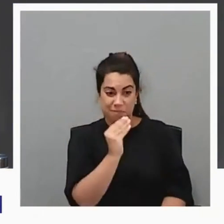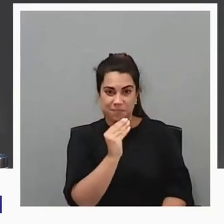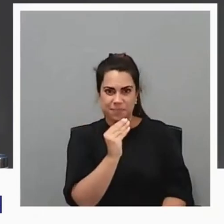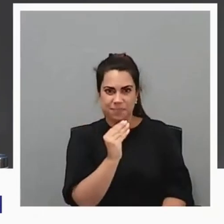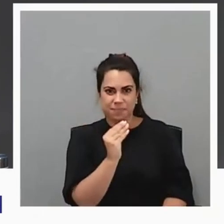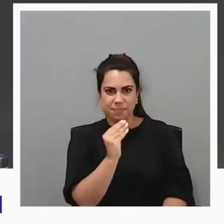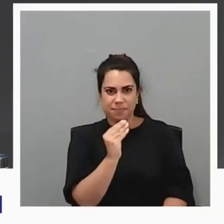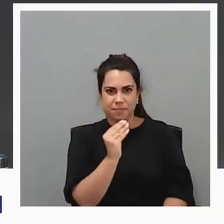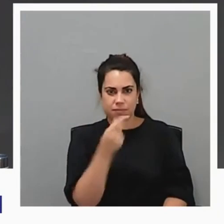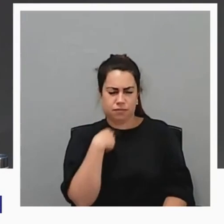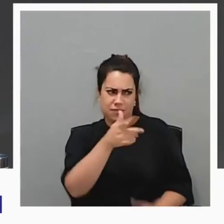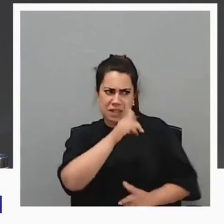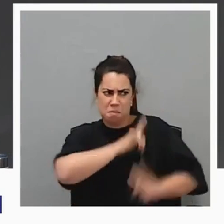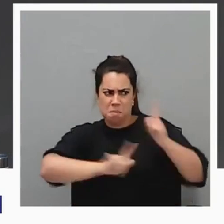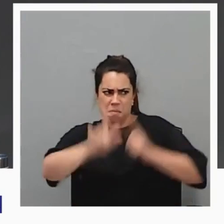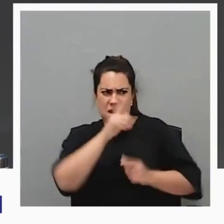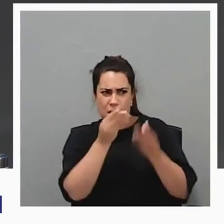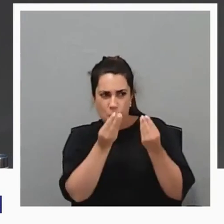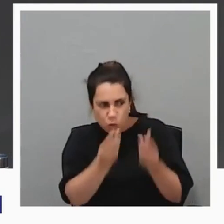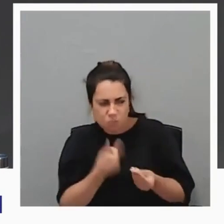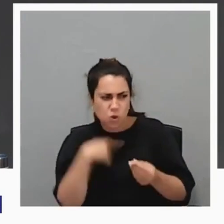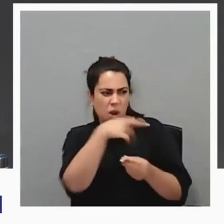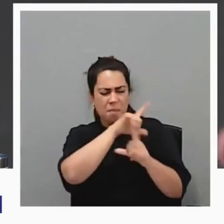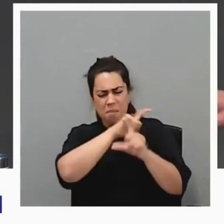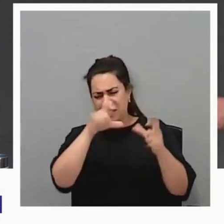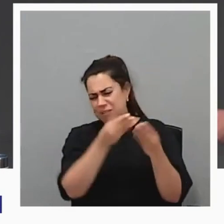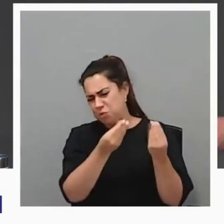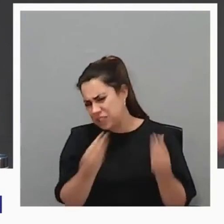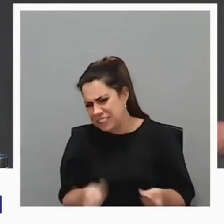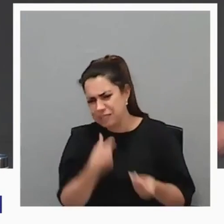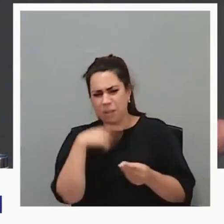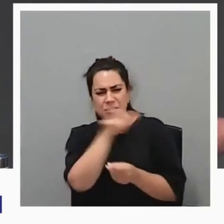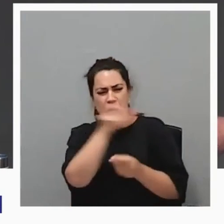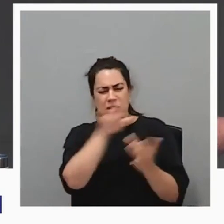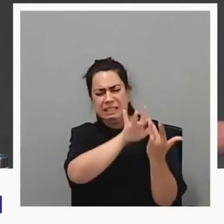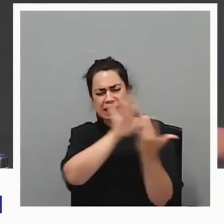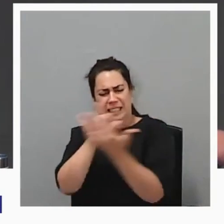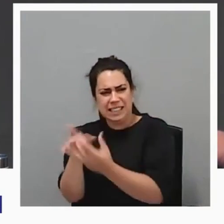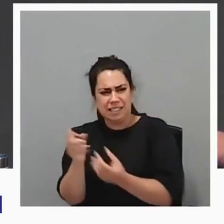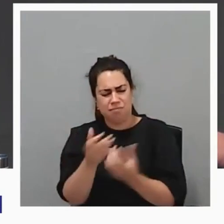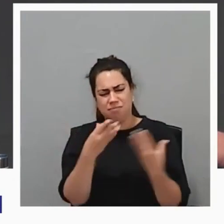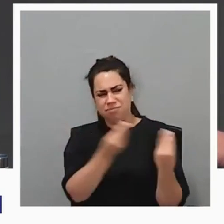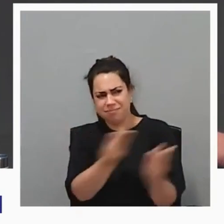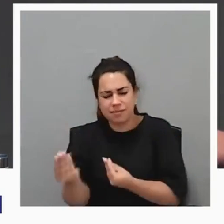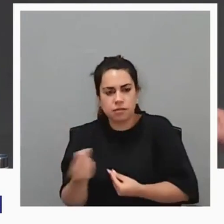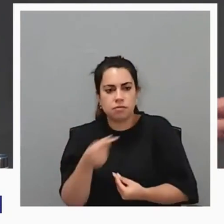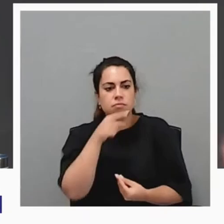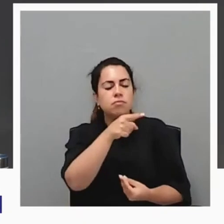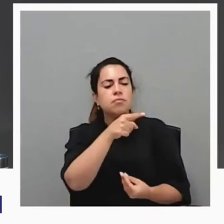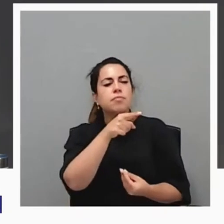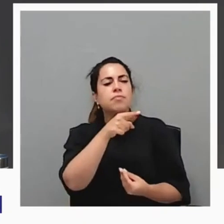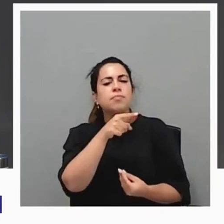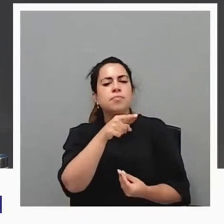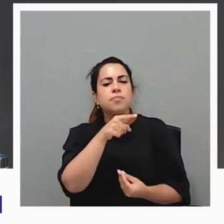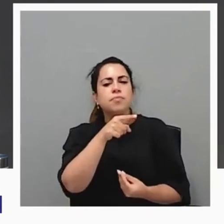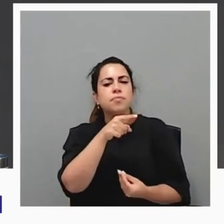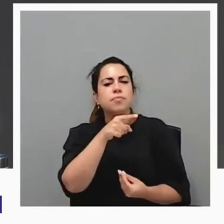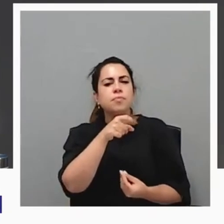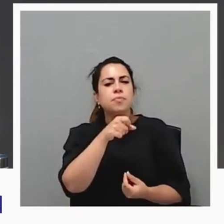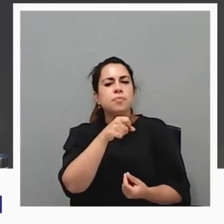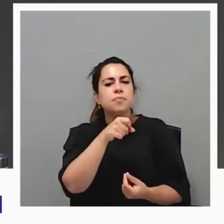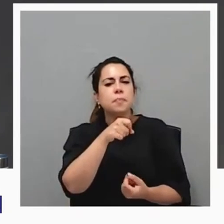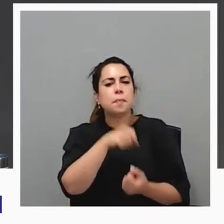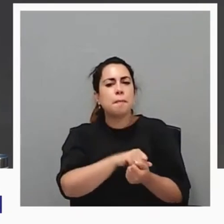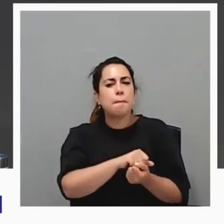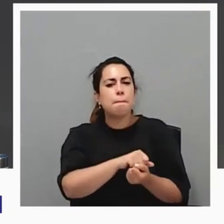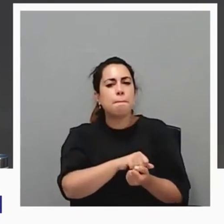tanto viaje, con tantas empresas, con tanta gente, ¿en cuántas ocasiones se ha dado la situación de